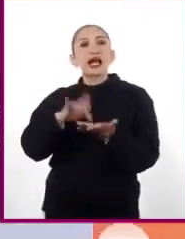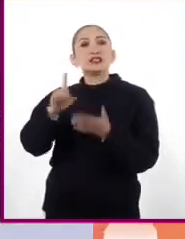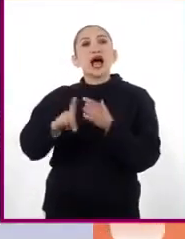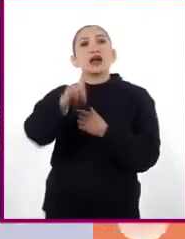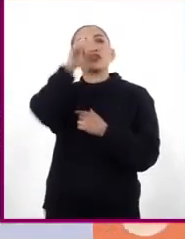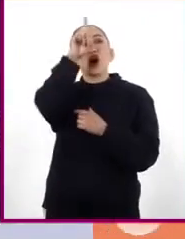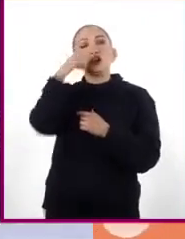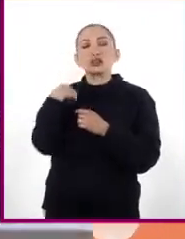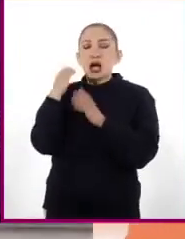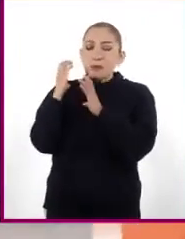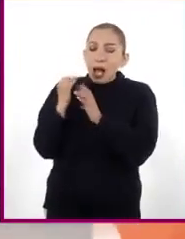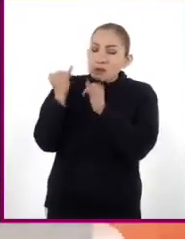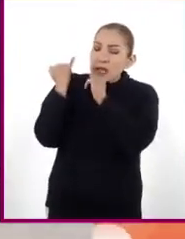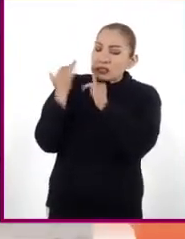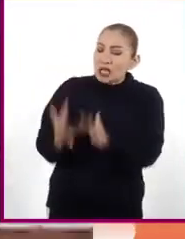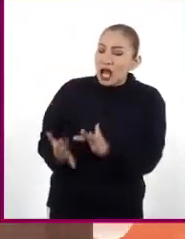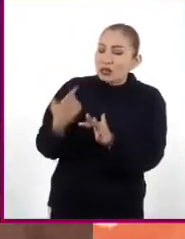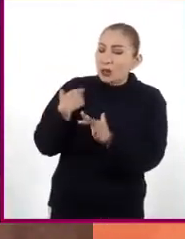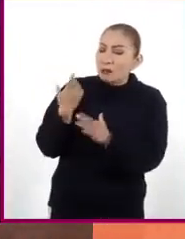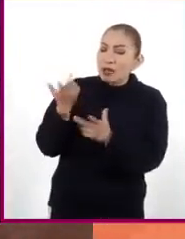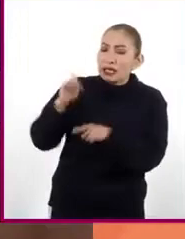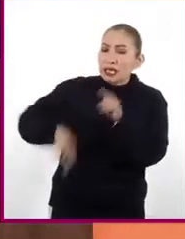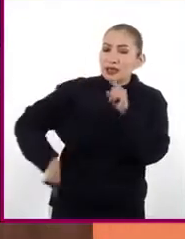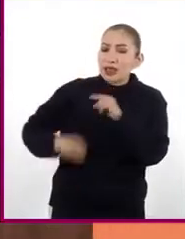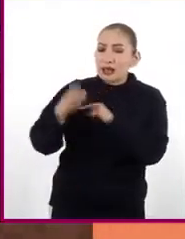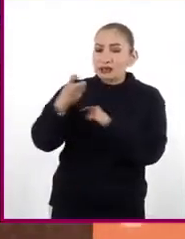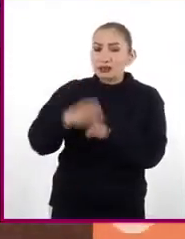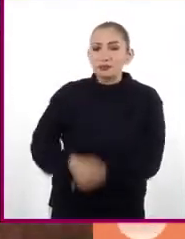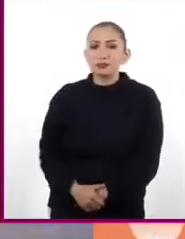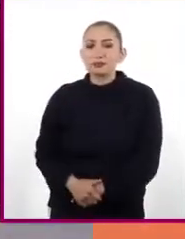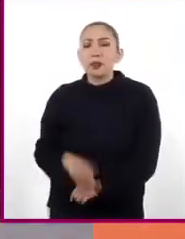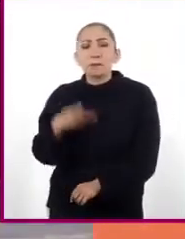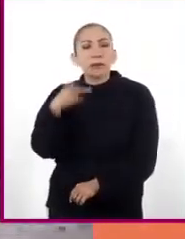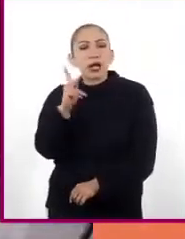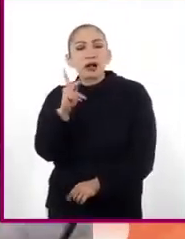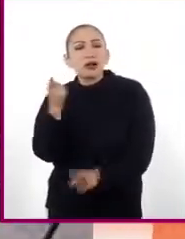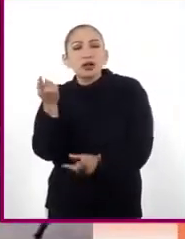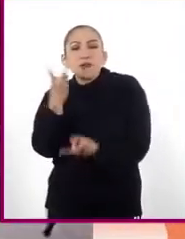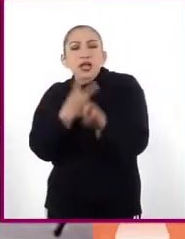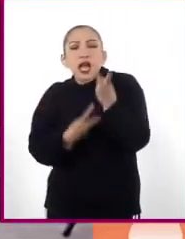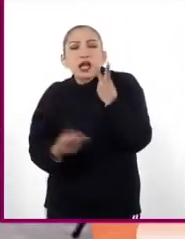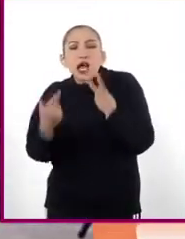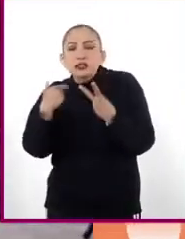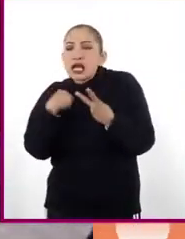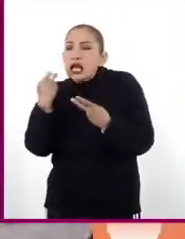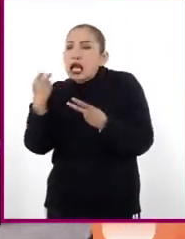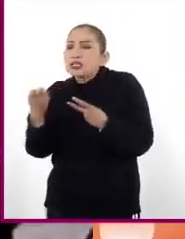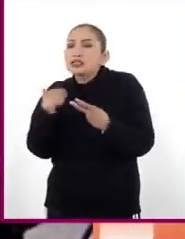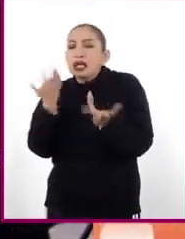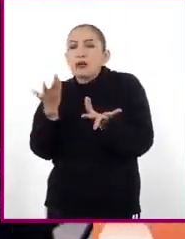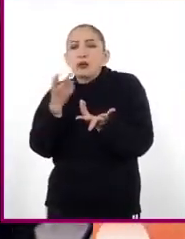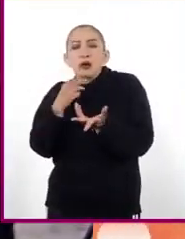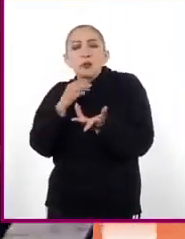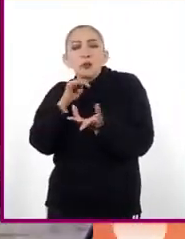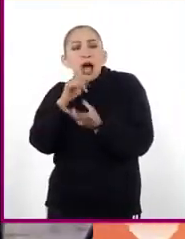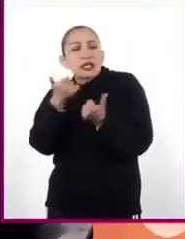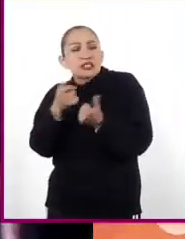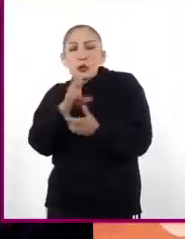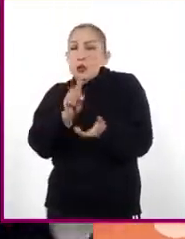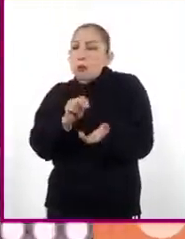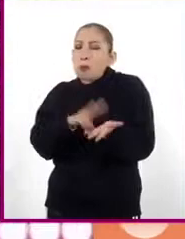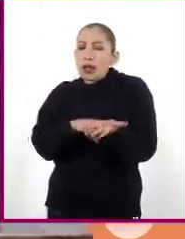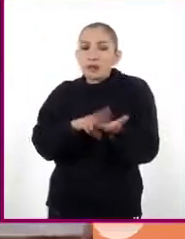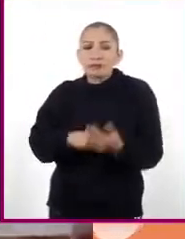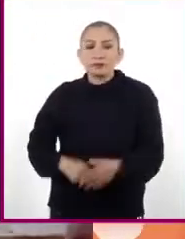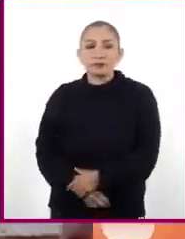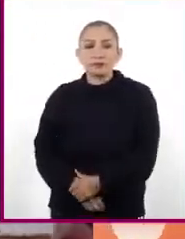Dios. Qué carga más pesada me ha quitado de encima. Pero, ¿a qué viene a afligirse de este modo? Pues no vale la